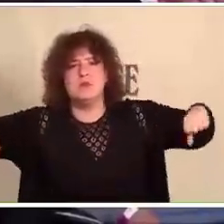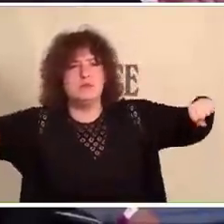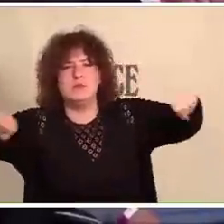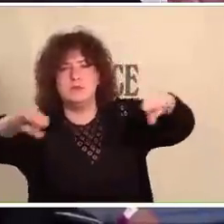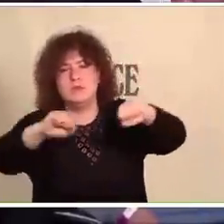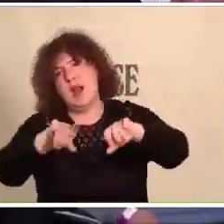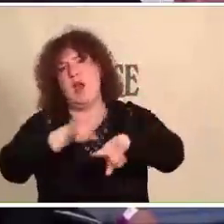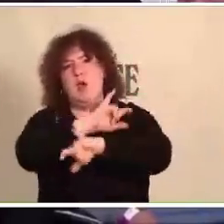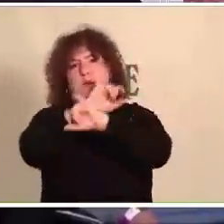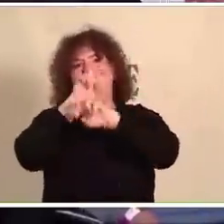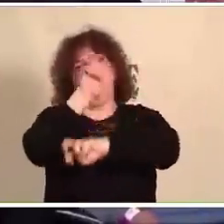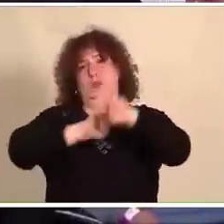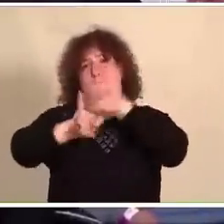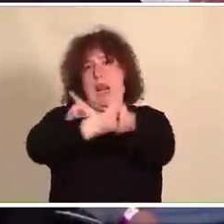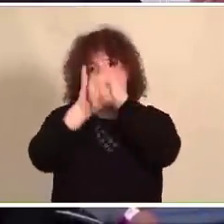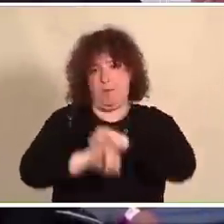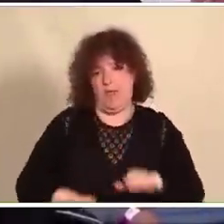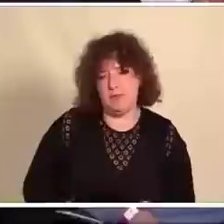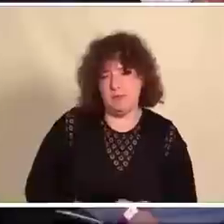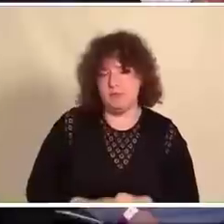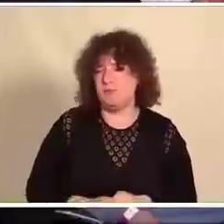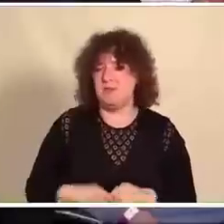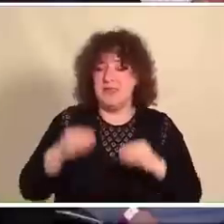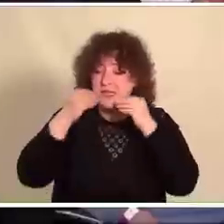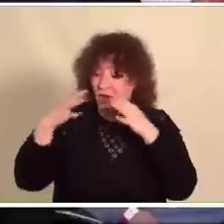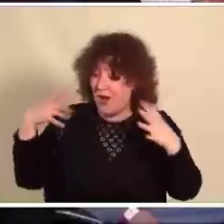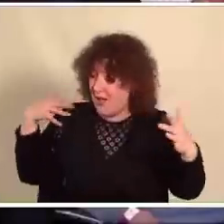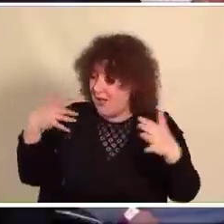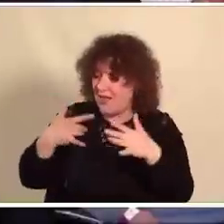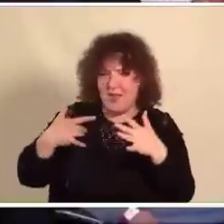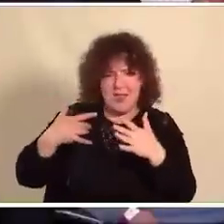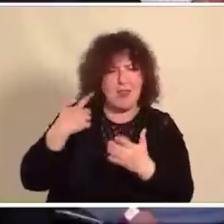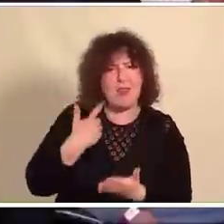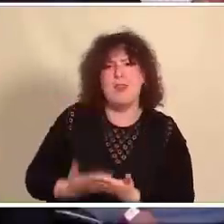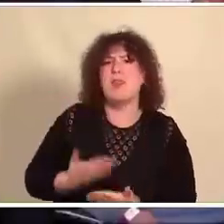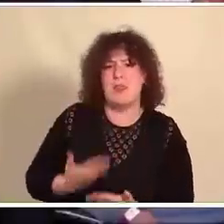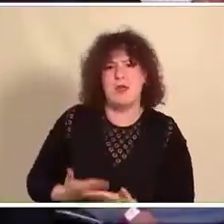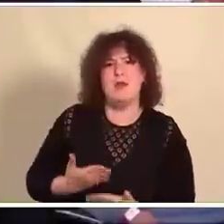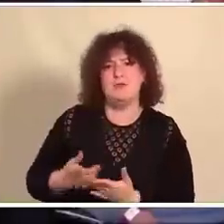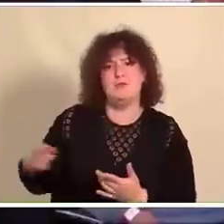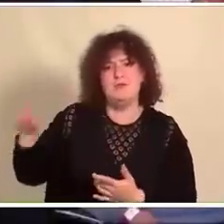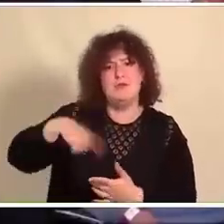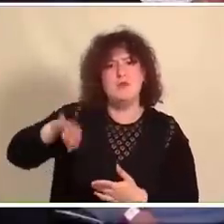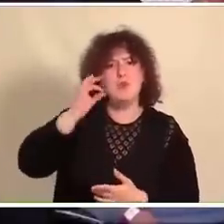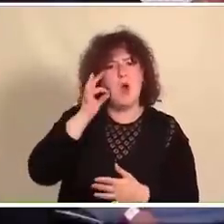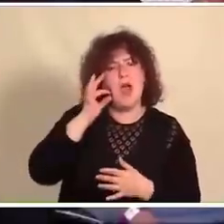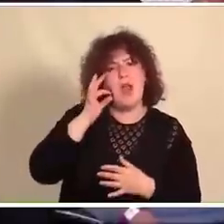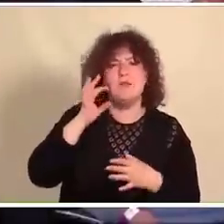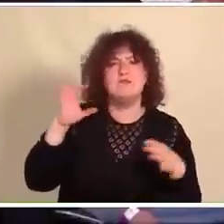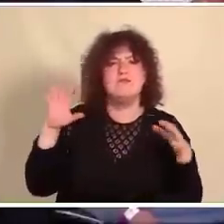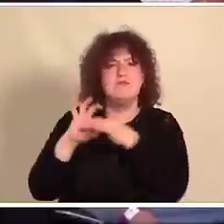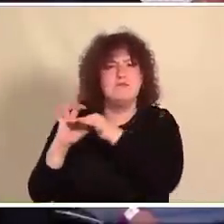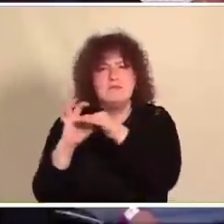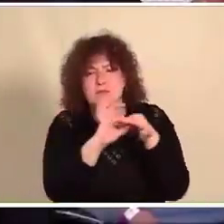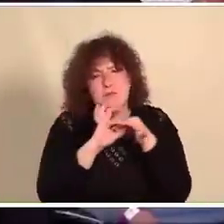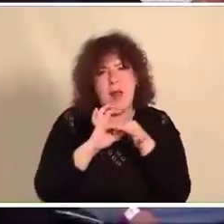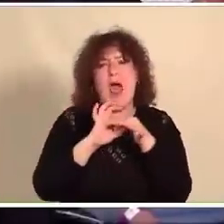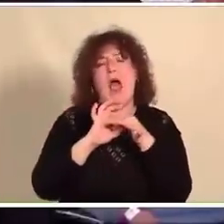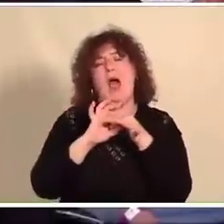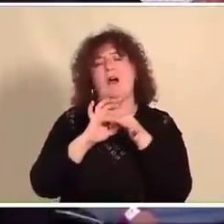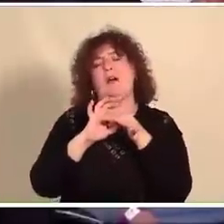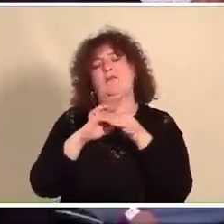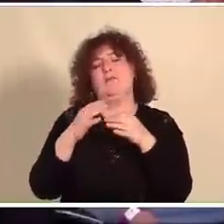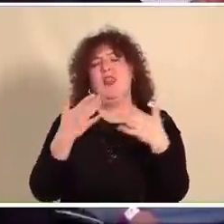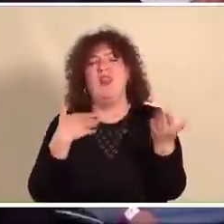son muchas las que a lo largo de toda la historia se han organizado para defender la paz y Buscar soluciones dialogadas